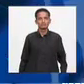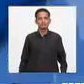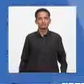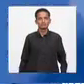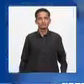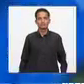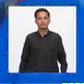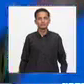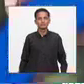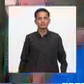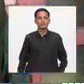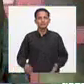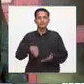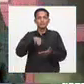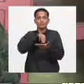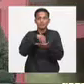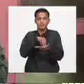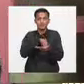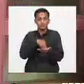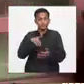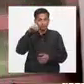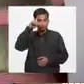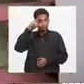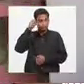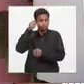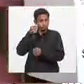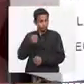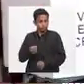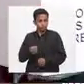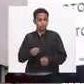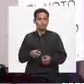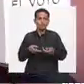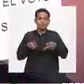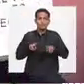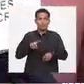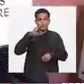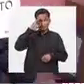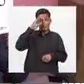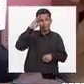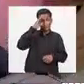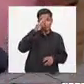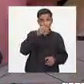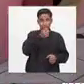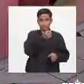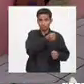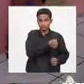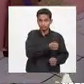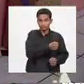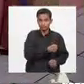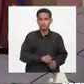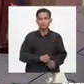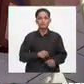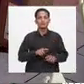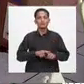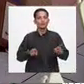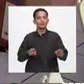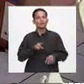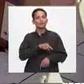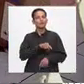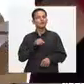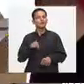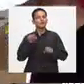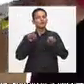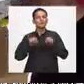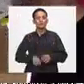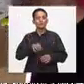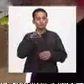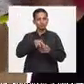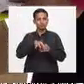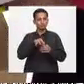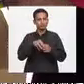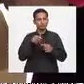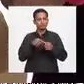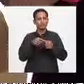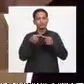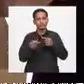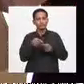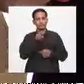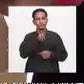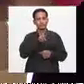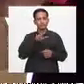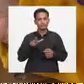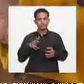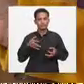cne los miembros activos de las fuerzas armadas y Policía Nacional podrán ejercer su derecho al voto en las próximas